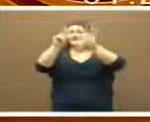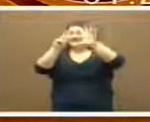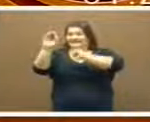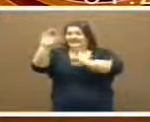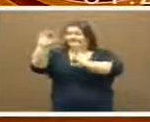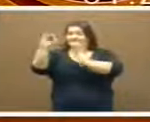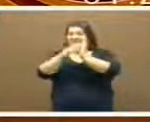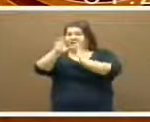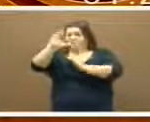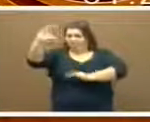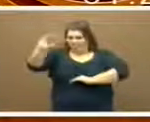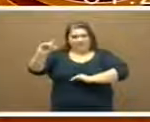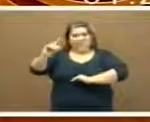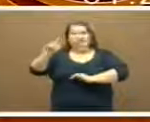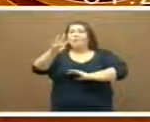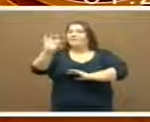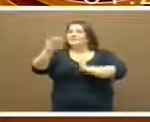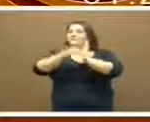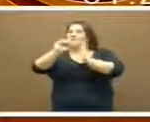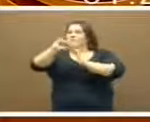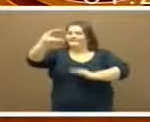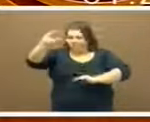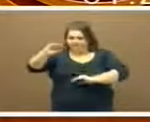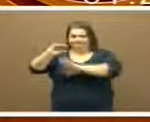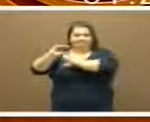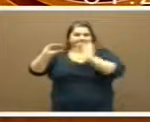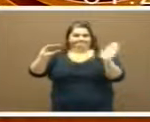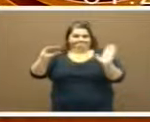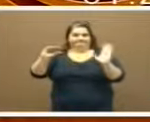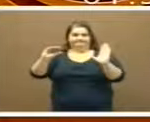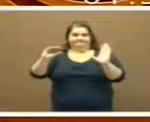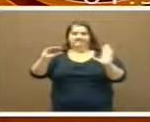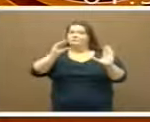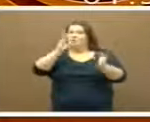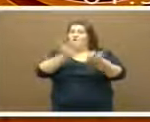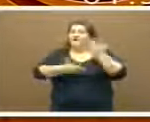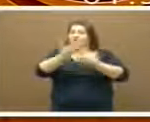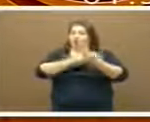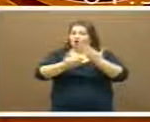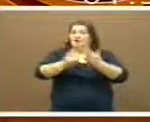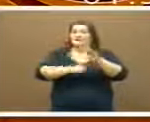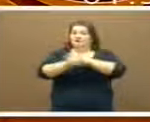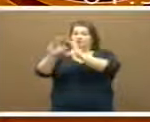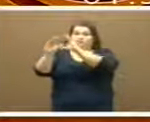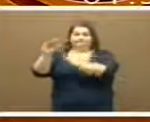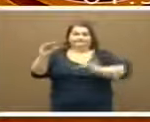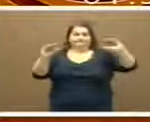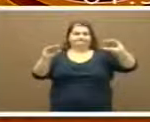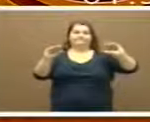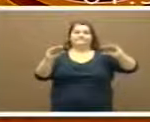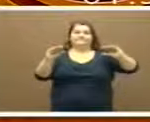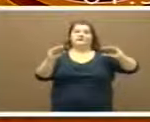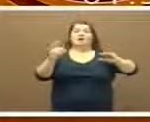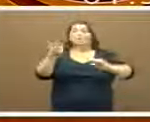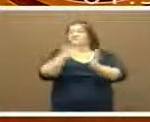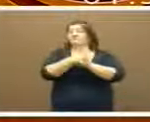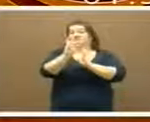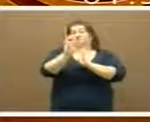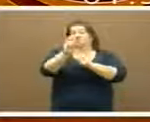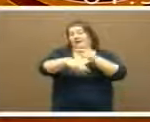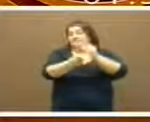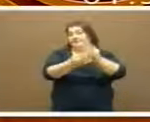en vez de 70.000 euros, sería por importe de 40.000 euros con alta a la denominación cooperación al desarrollo. En esos términos es la enmienda transaccional